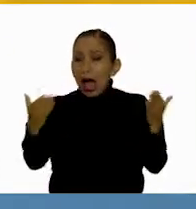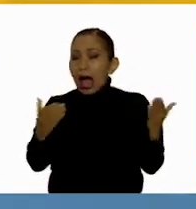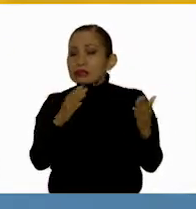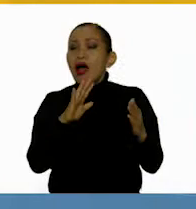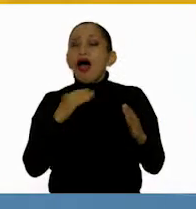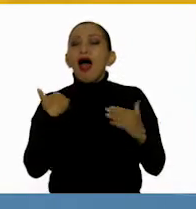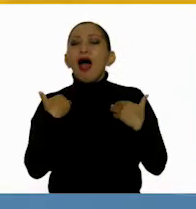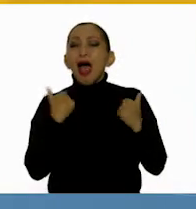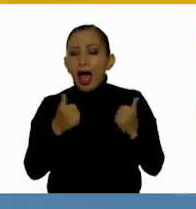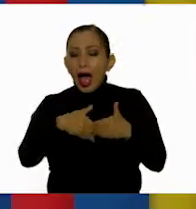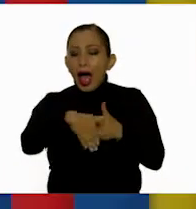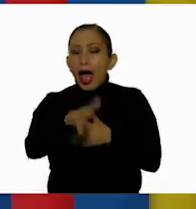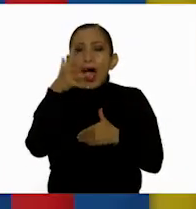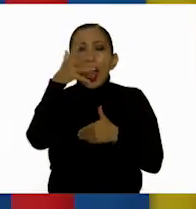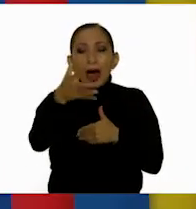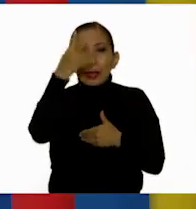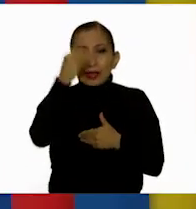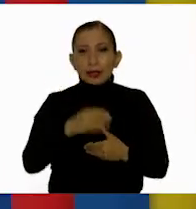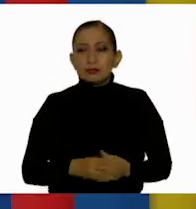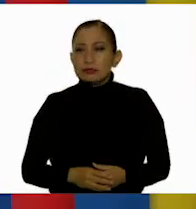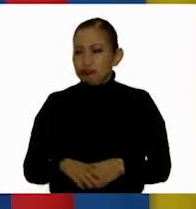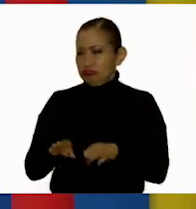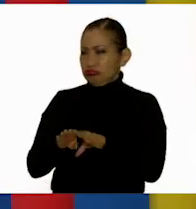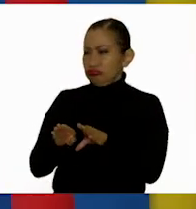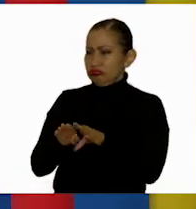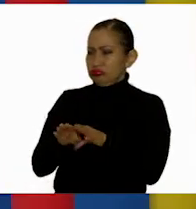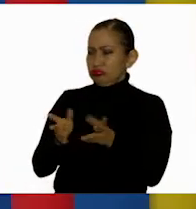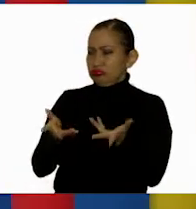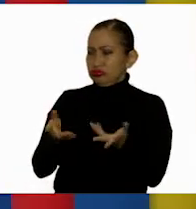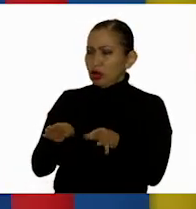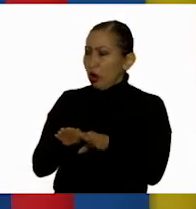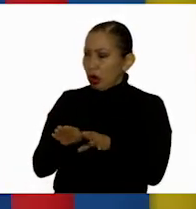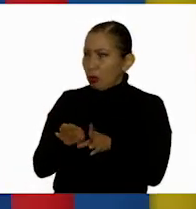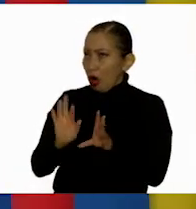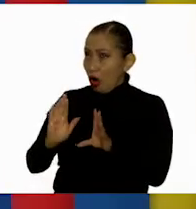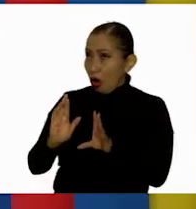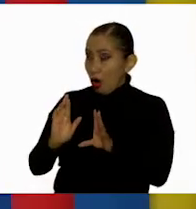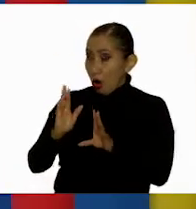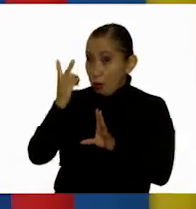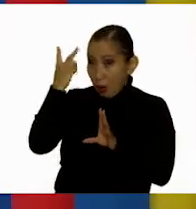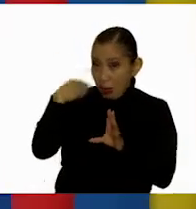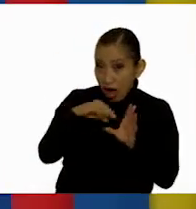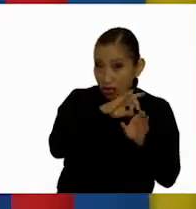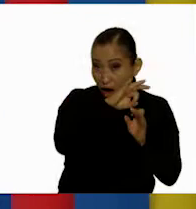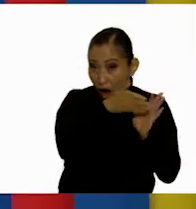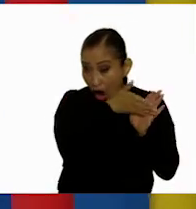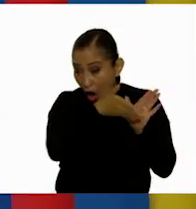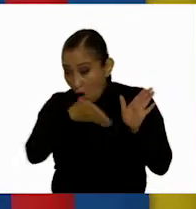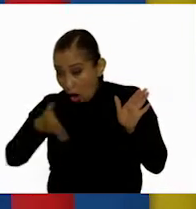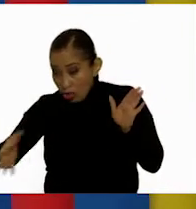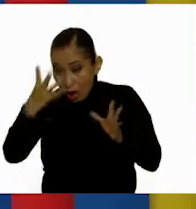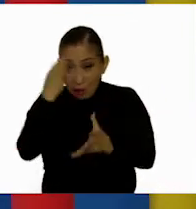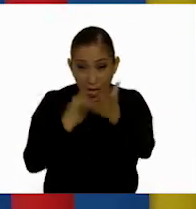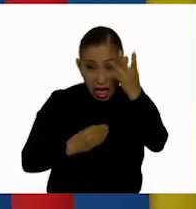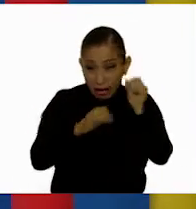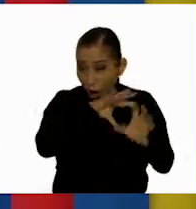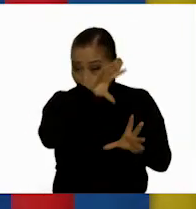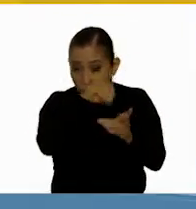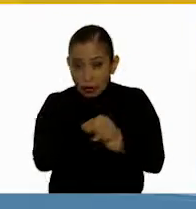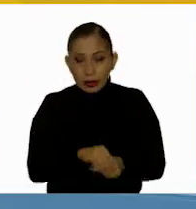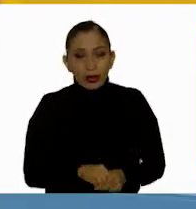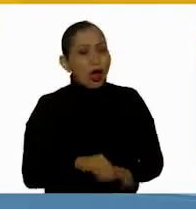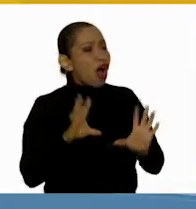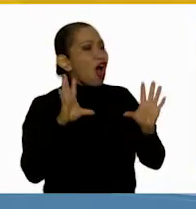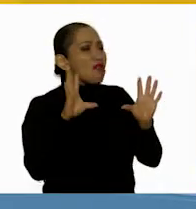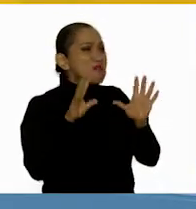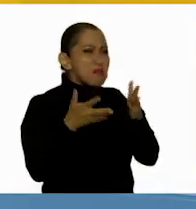sobre lo que aprenderemos. ¿Cómo, maestra? ¿Algo así como recorrer todos los aprendizajes de este ciclo escolar?